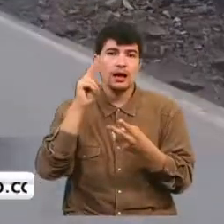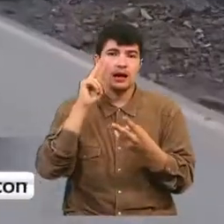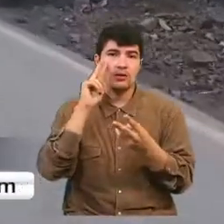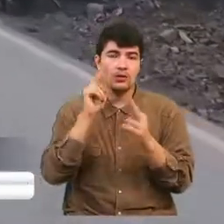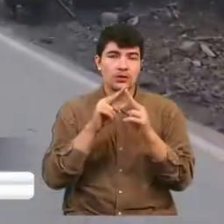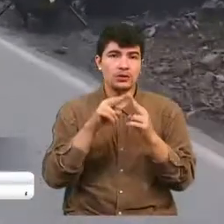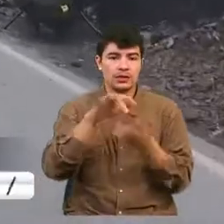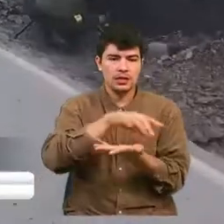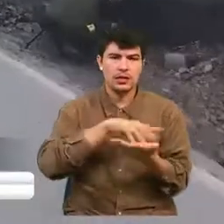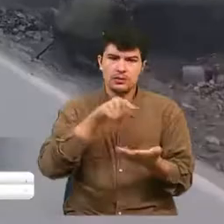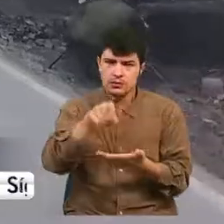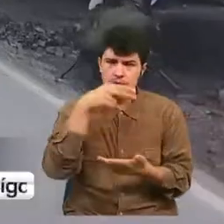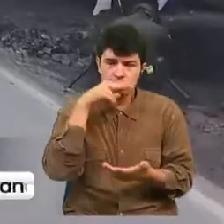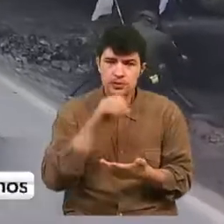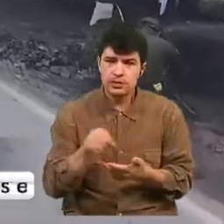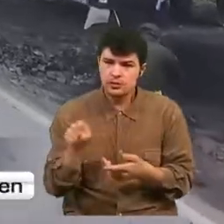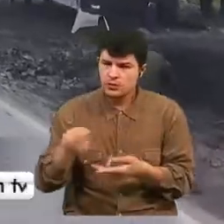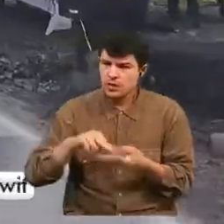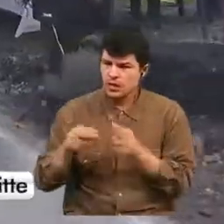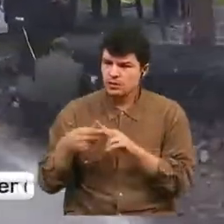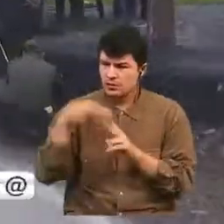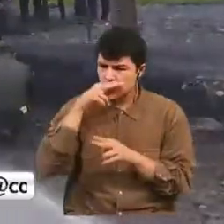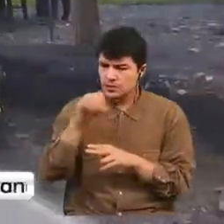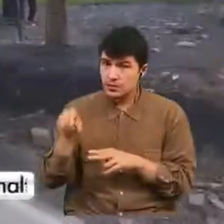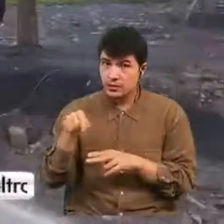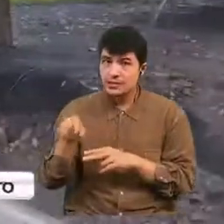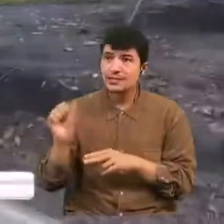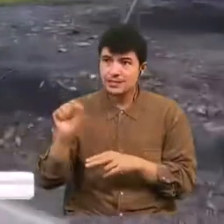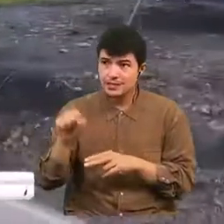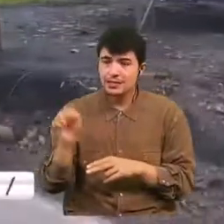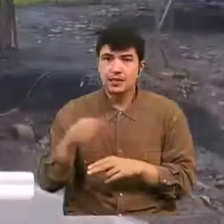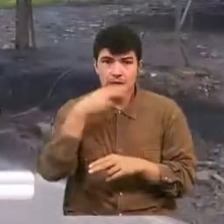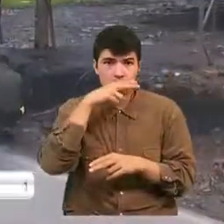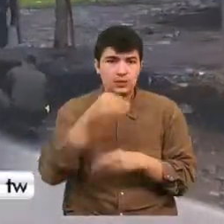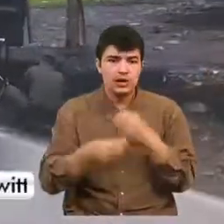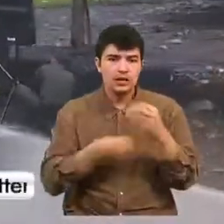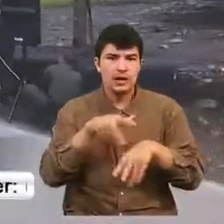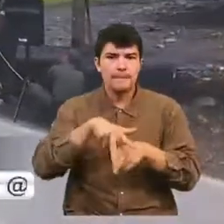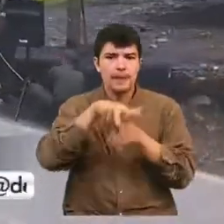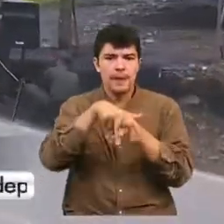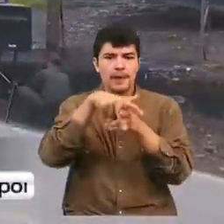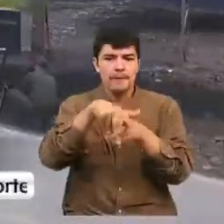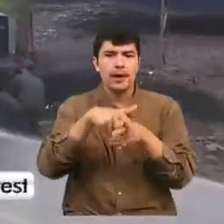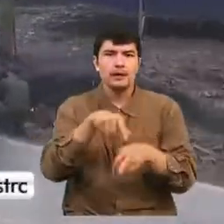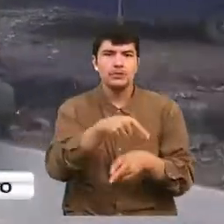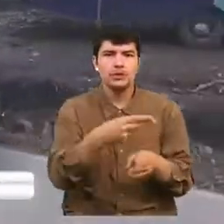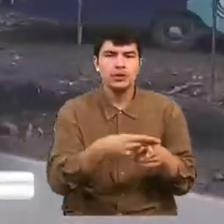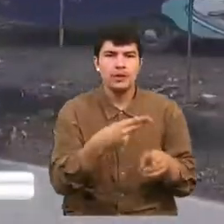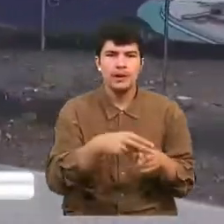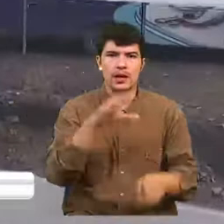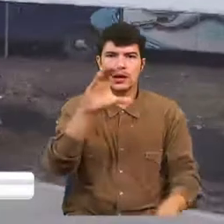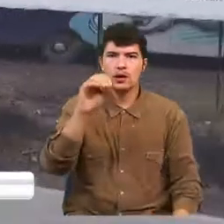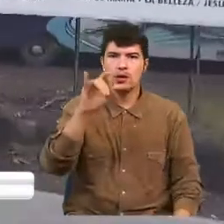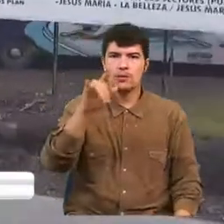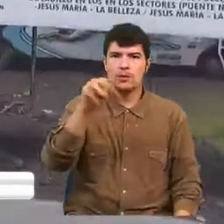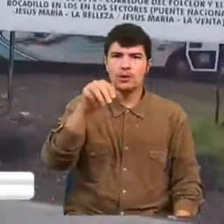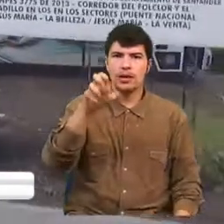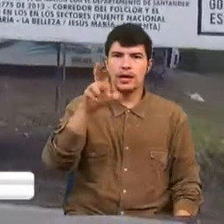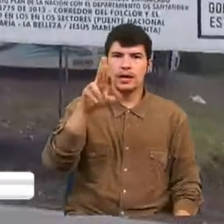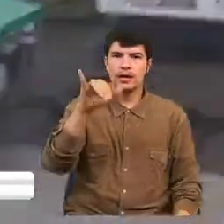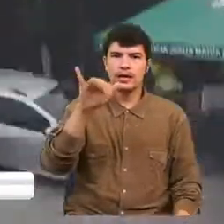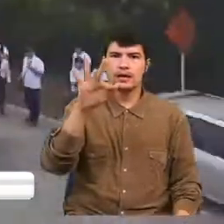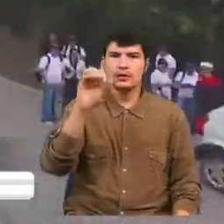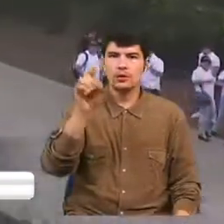niños también hicieron parte. Usted hablaba del tema de los niños y precisamente ellos hicieron una cabalgata muy especial, la cabalgata de los comuneritos. Así es que esta